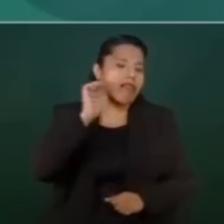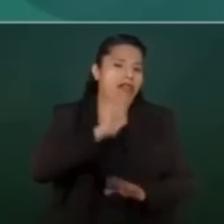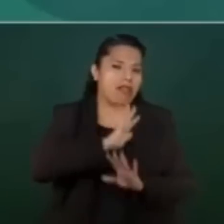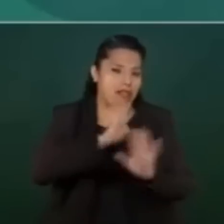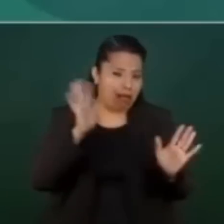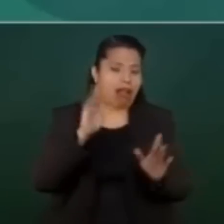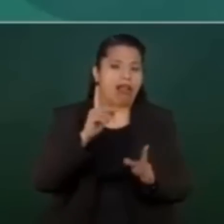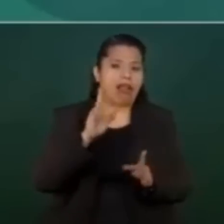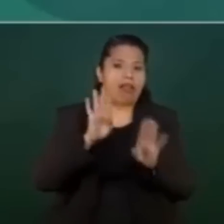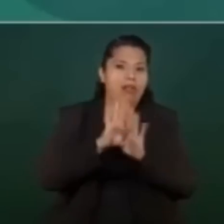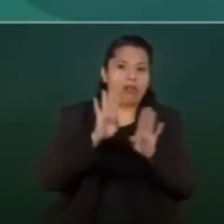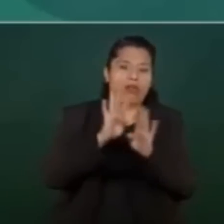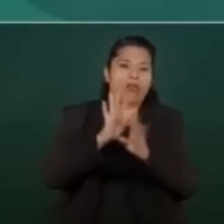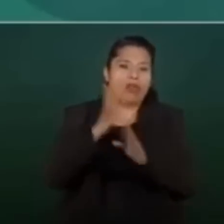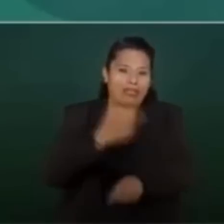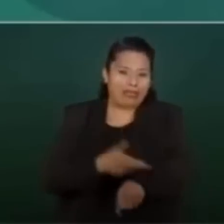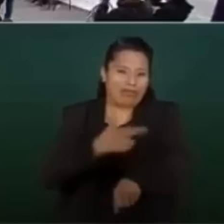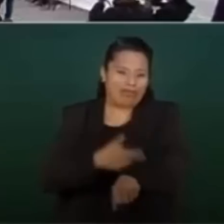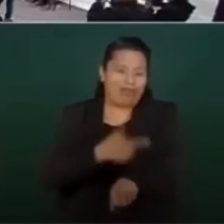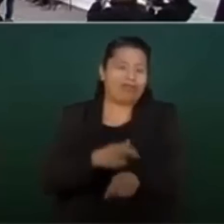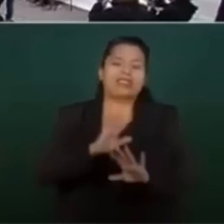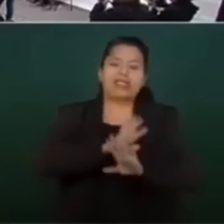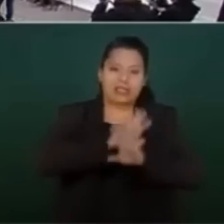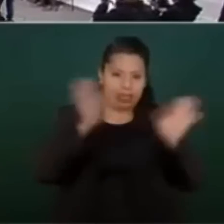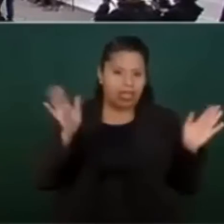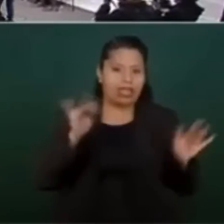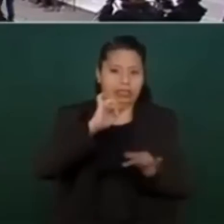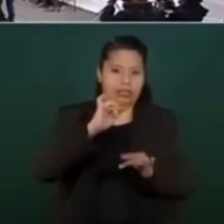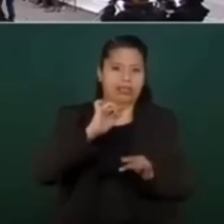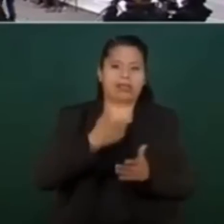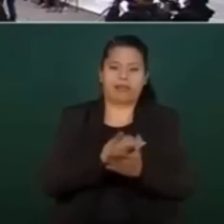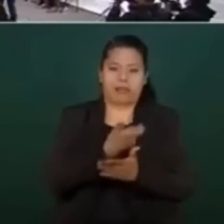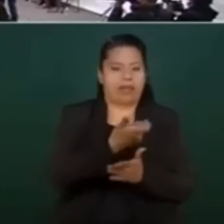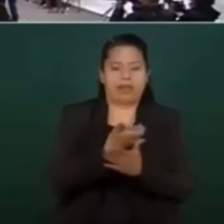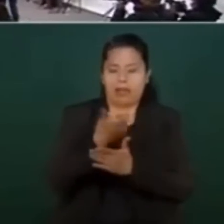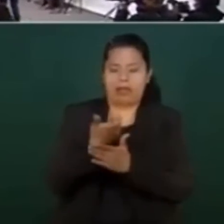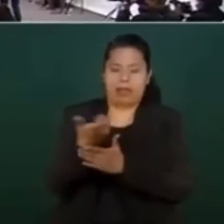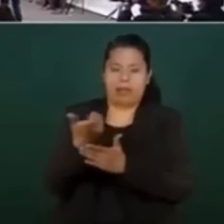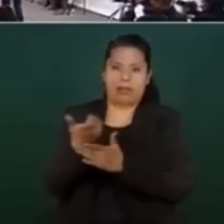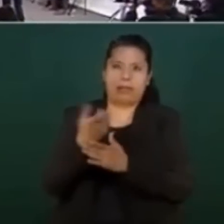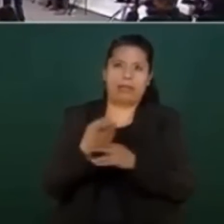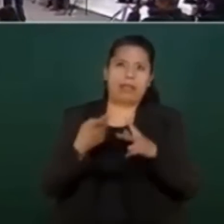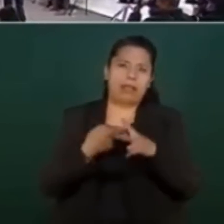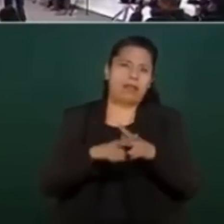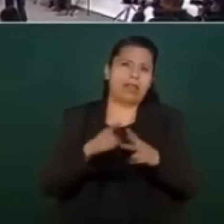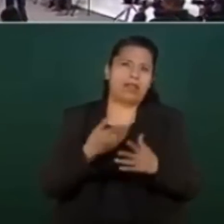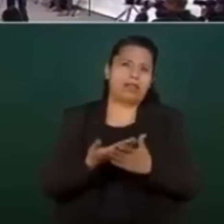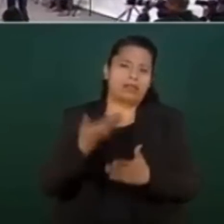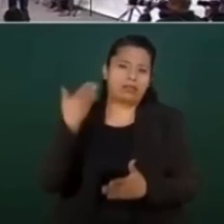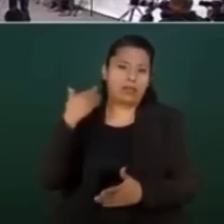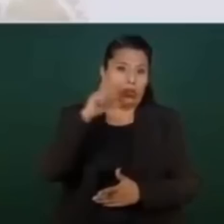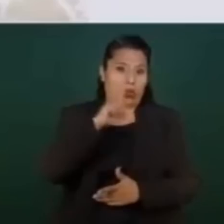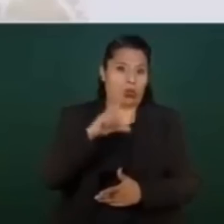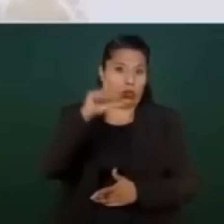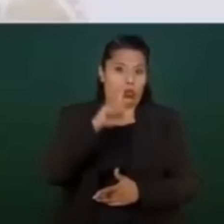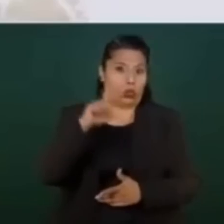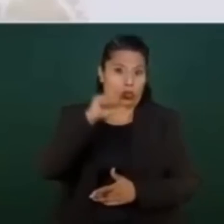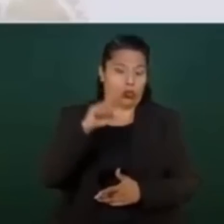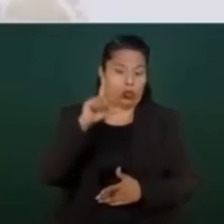el pago. Esto comenzó desde el lunes.